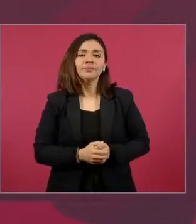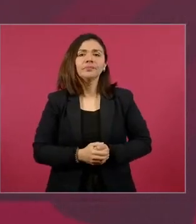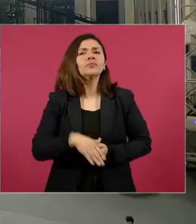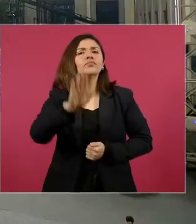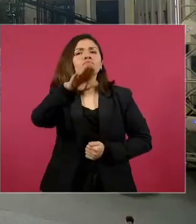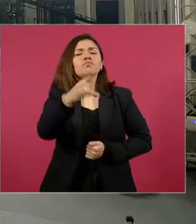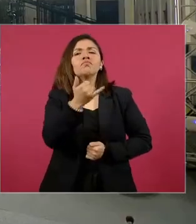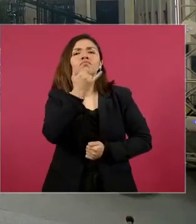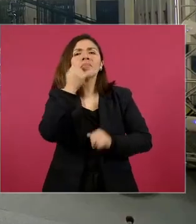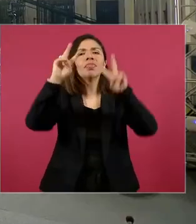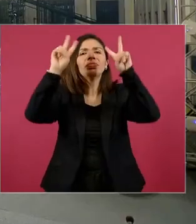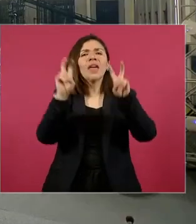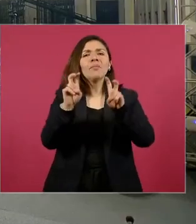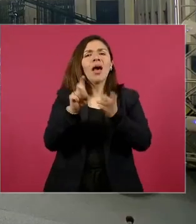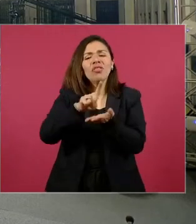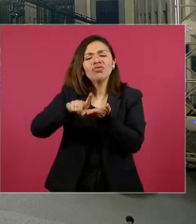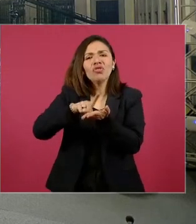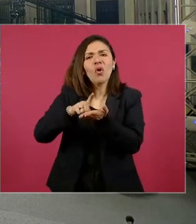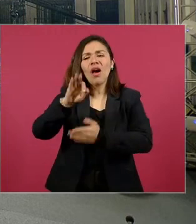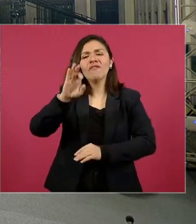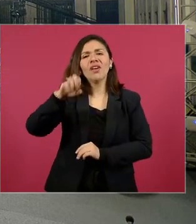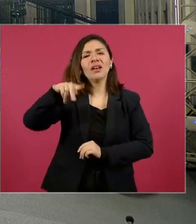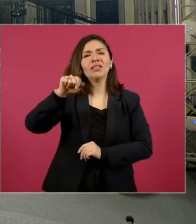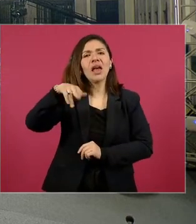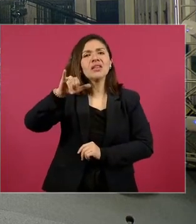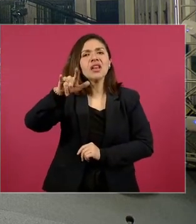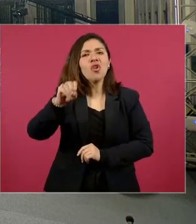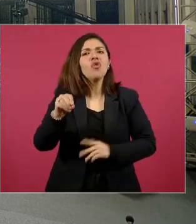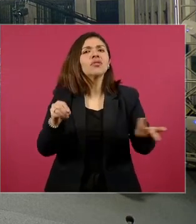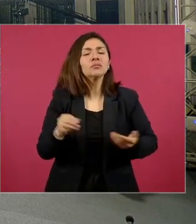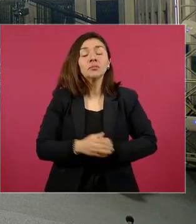Fentanilo, adicciones.